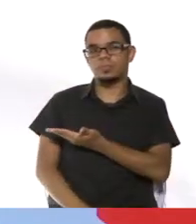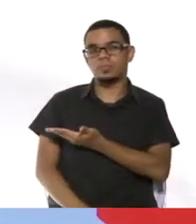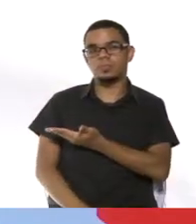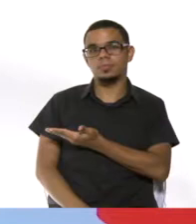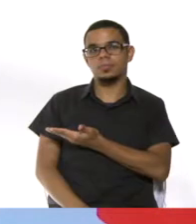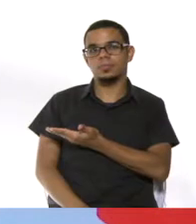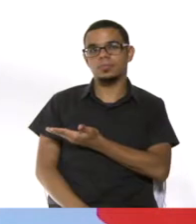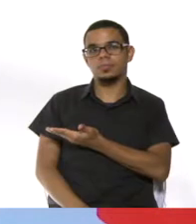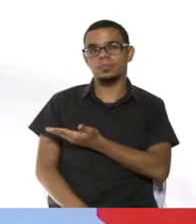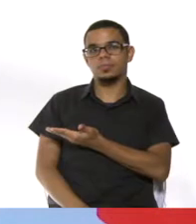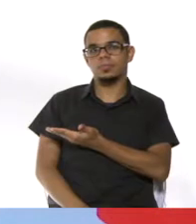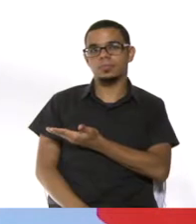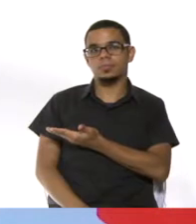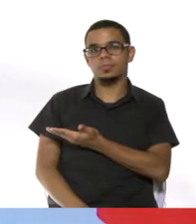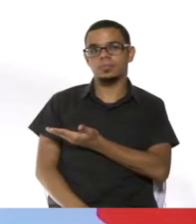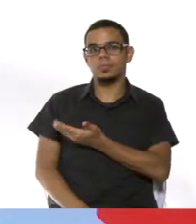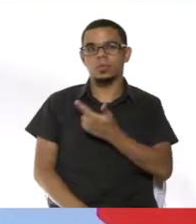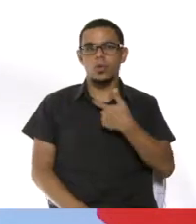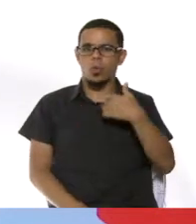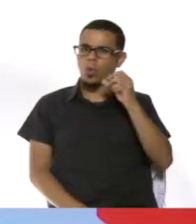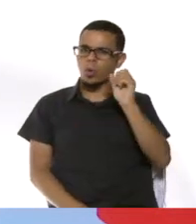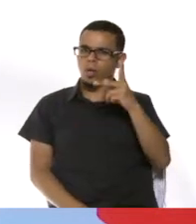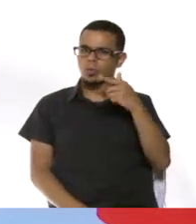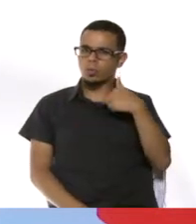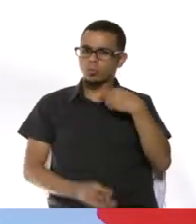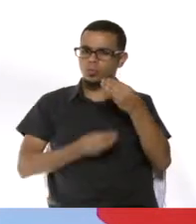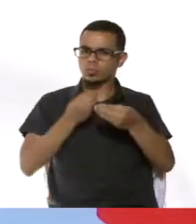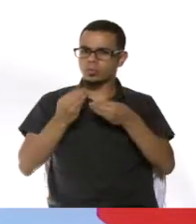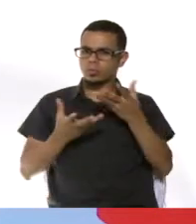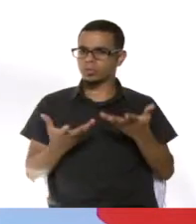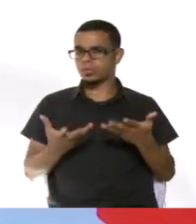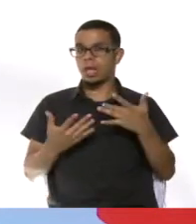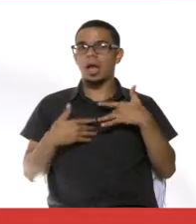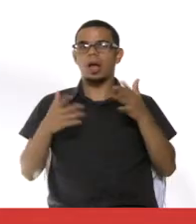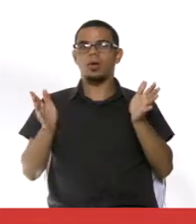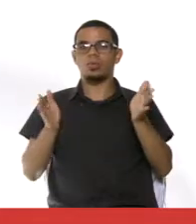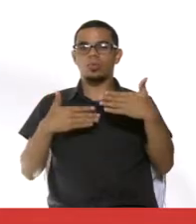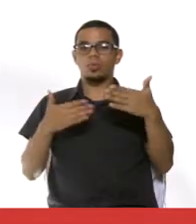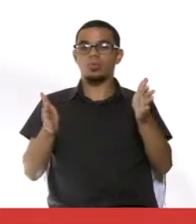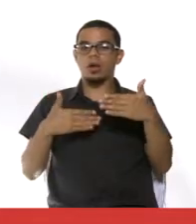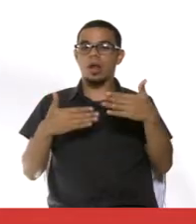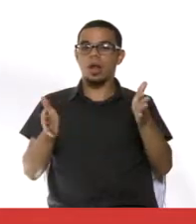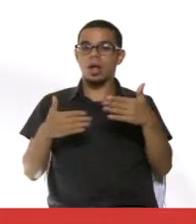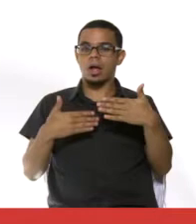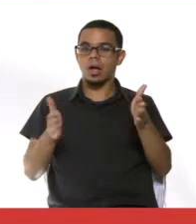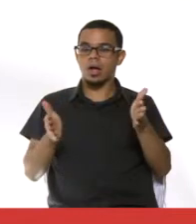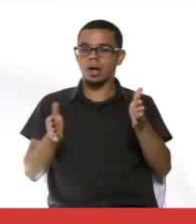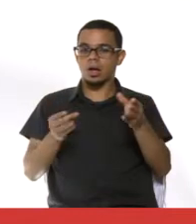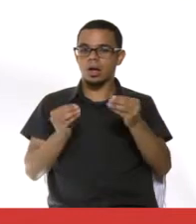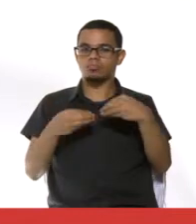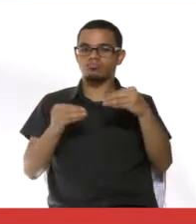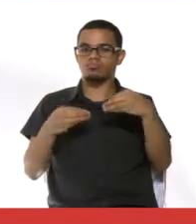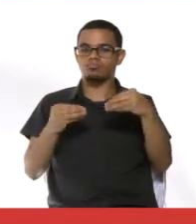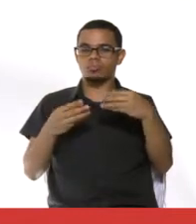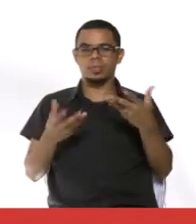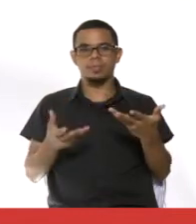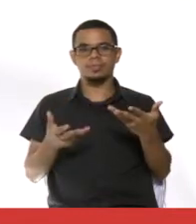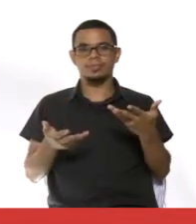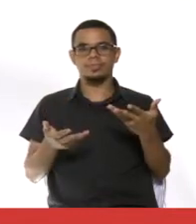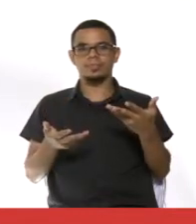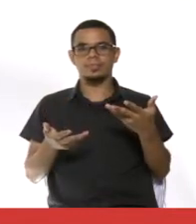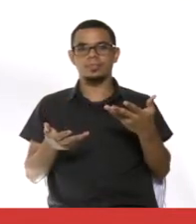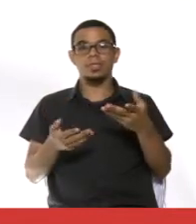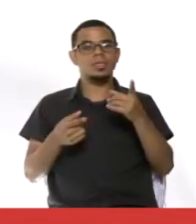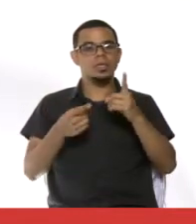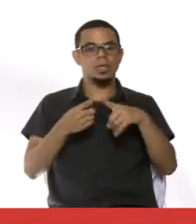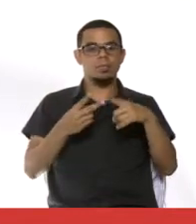aquí el día de hoy. ¿Cómo lo hice? Con una caja de cartón. Con cartón y con